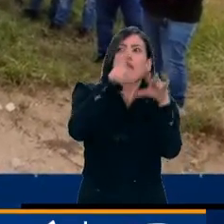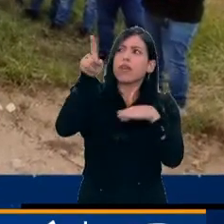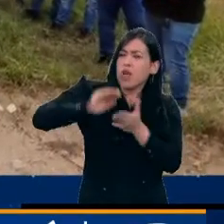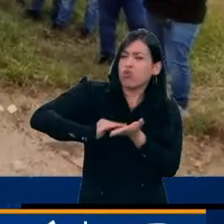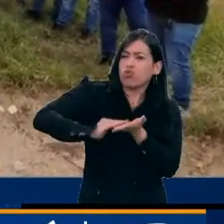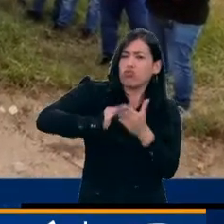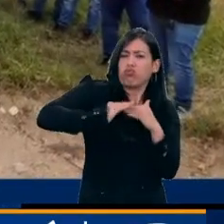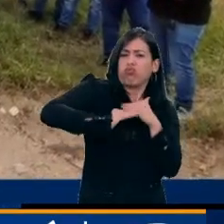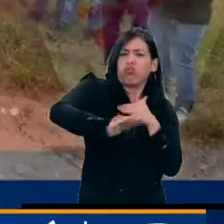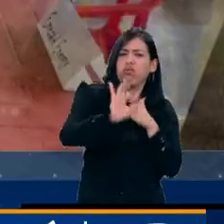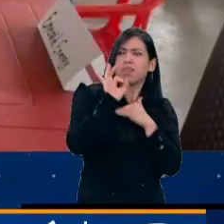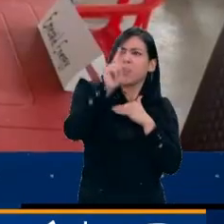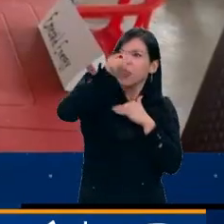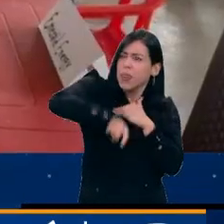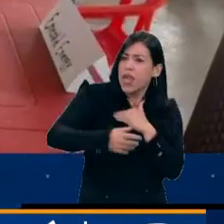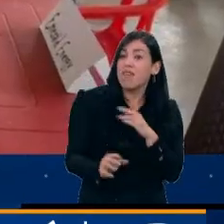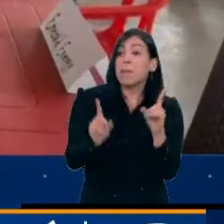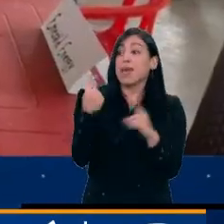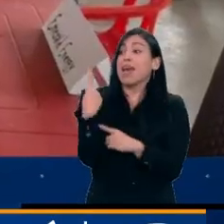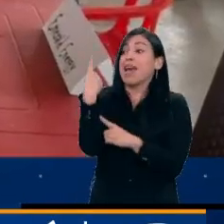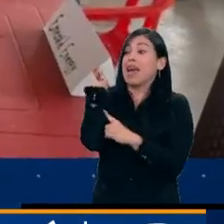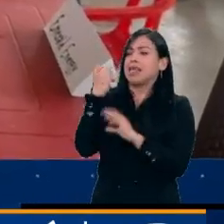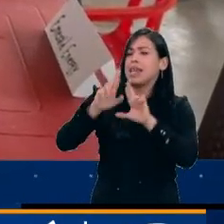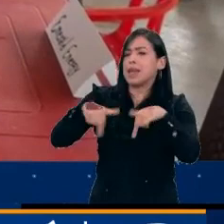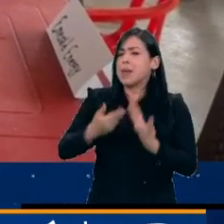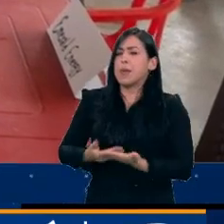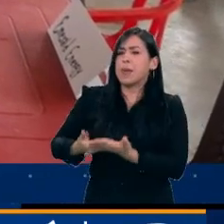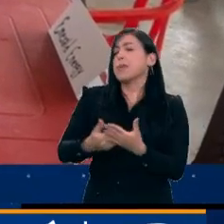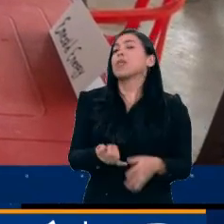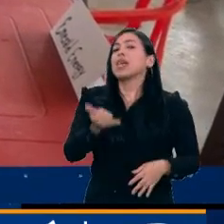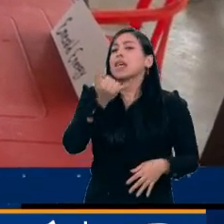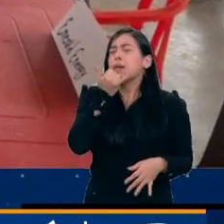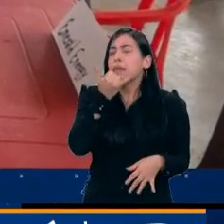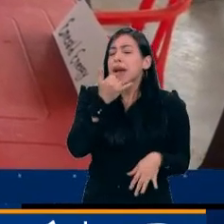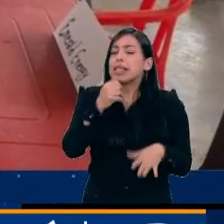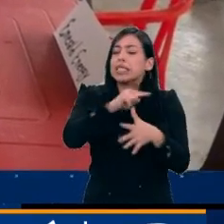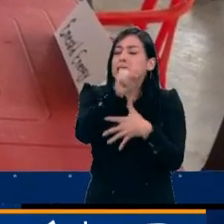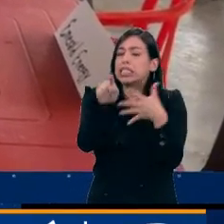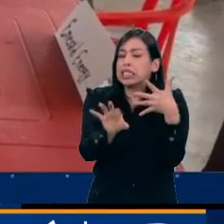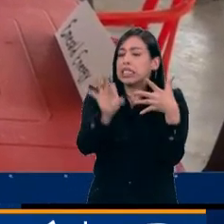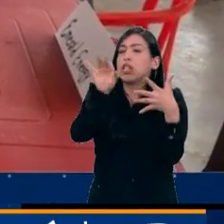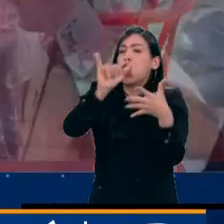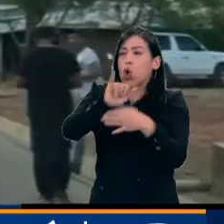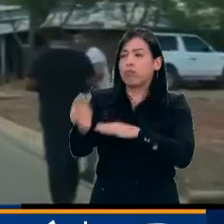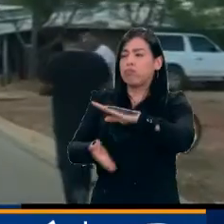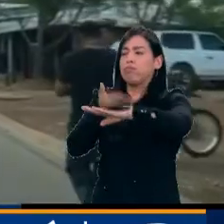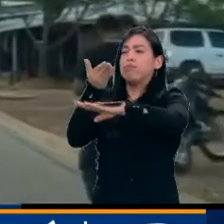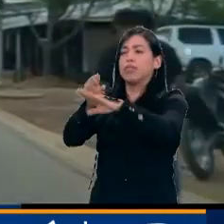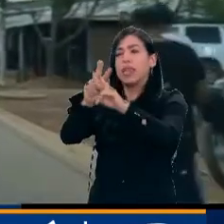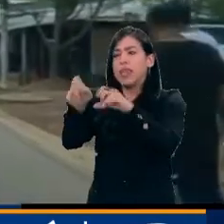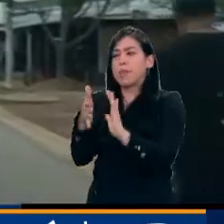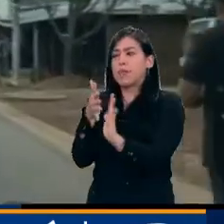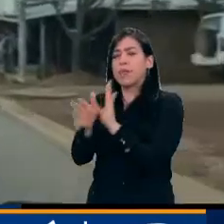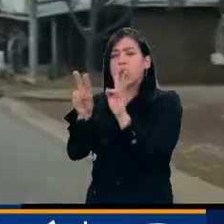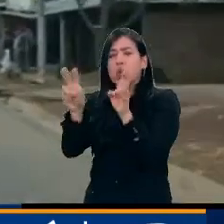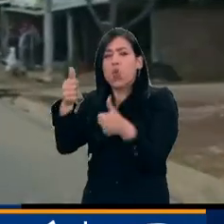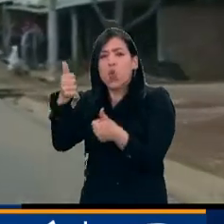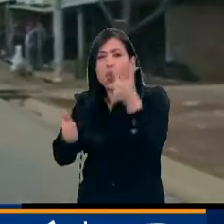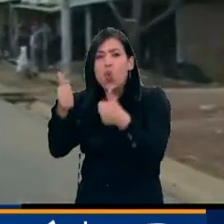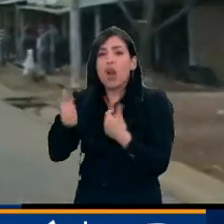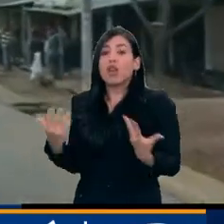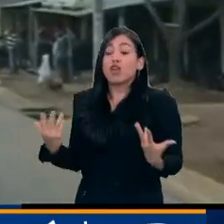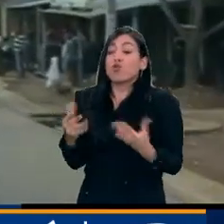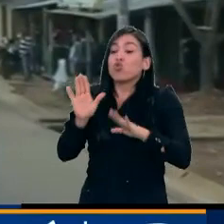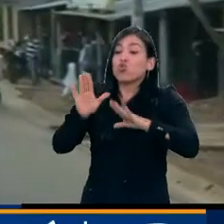a este sector. Pero el día de ayer conocimos uno de los puntos que también se van a tocar en la mesa y tiene que ver con el retiro